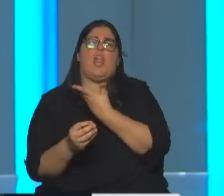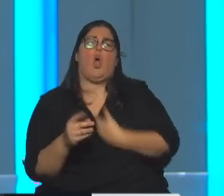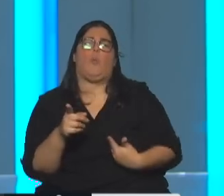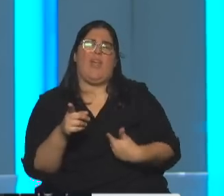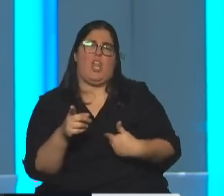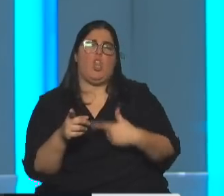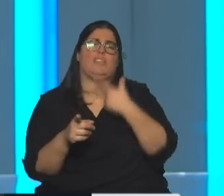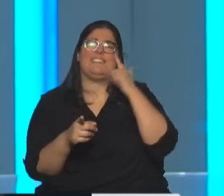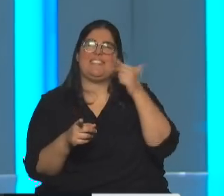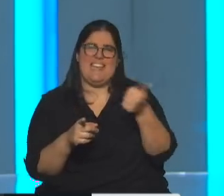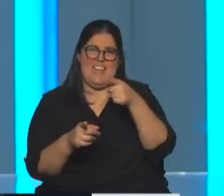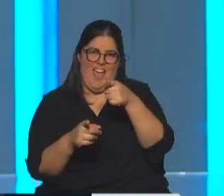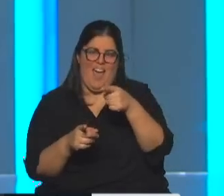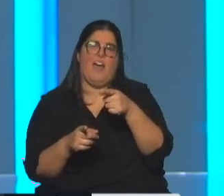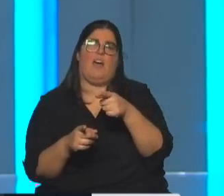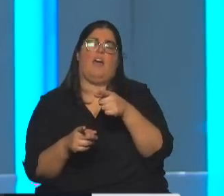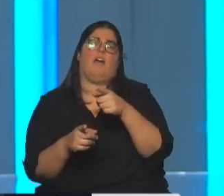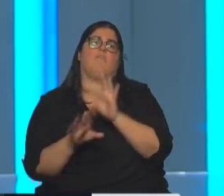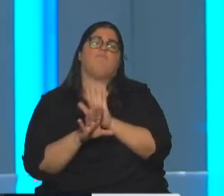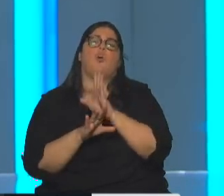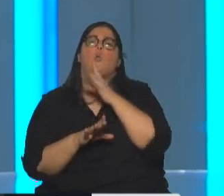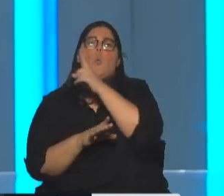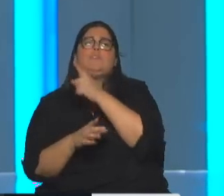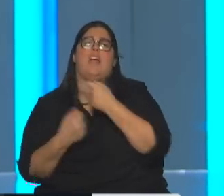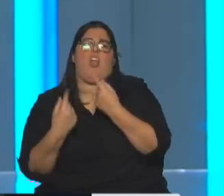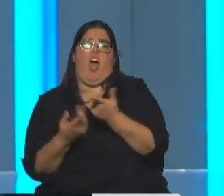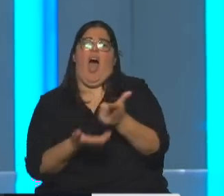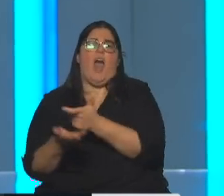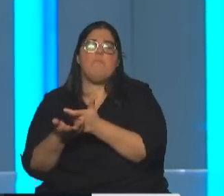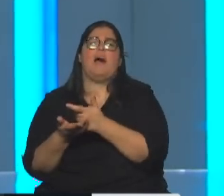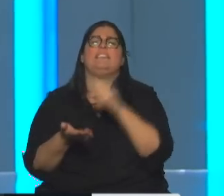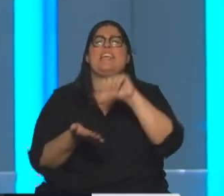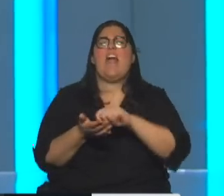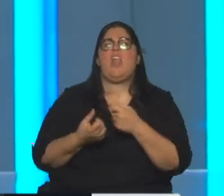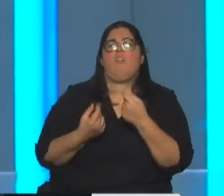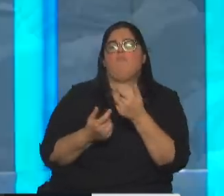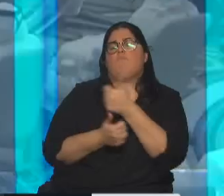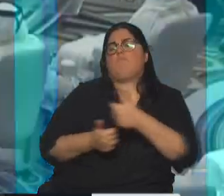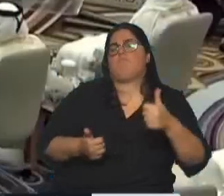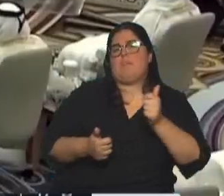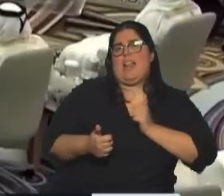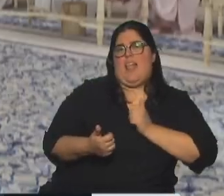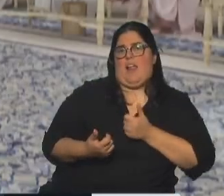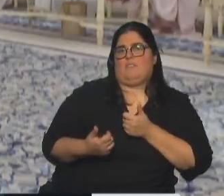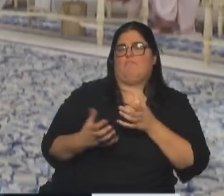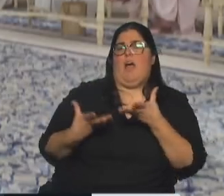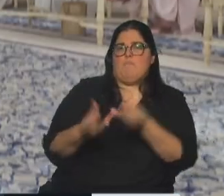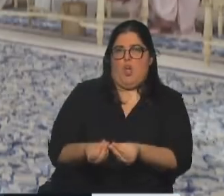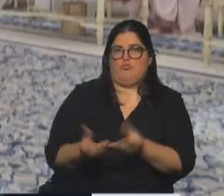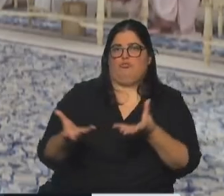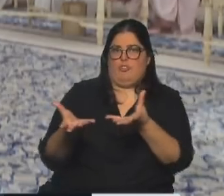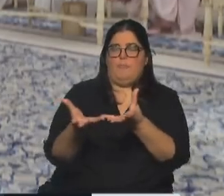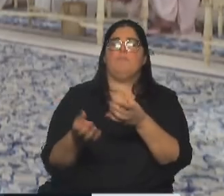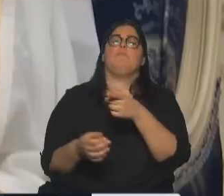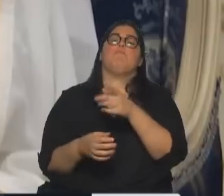Siria. Irán aportando hombres, Rusia aportando armamento, y ahí creo que hay un punto también fundamental de este encuentro, que es el que salió a